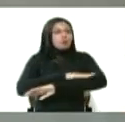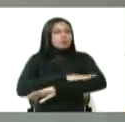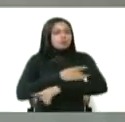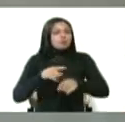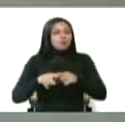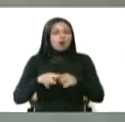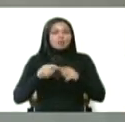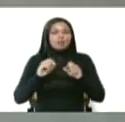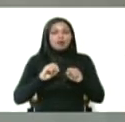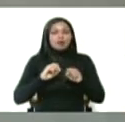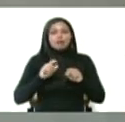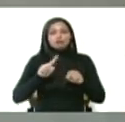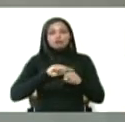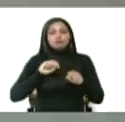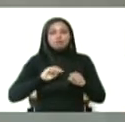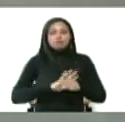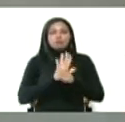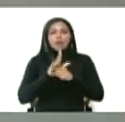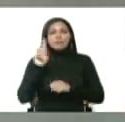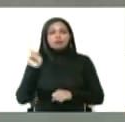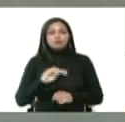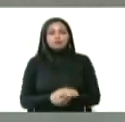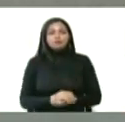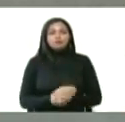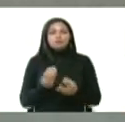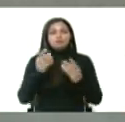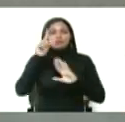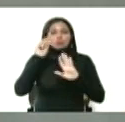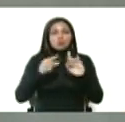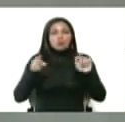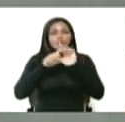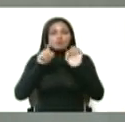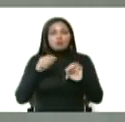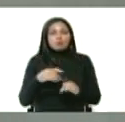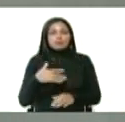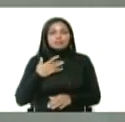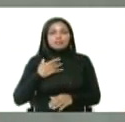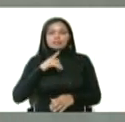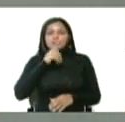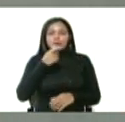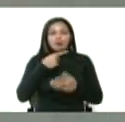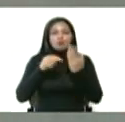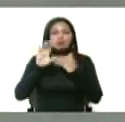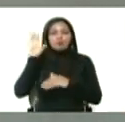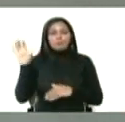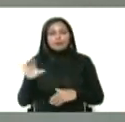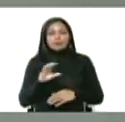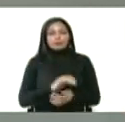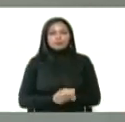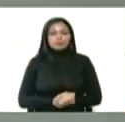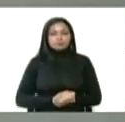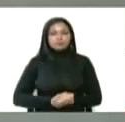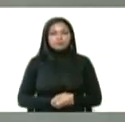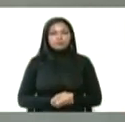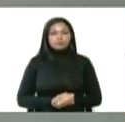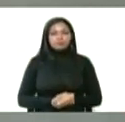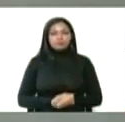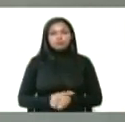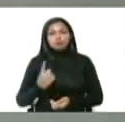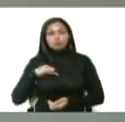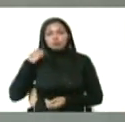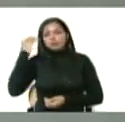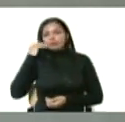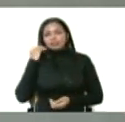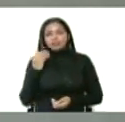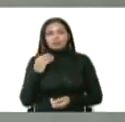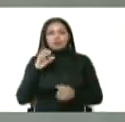en Venezuela, que tenemos mucho menos pacientes en situación grave que en otros países. Entonces nosotros podemos, como hipótesis,